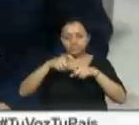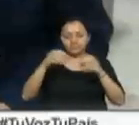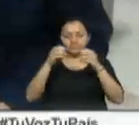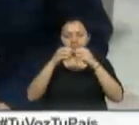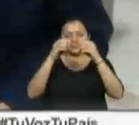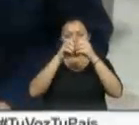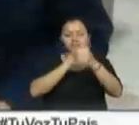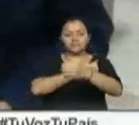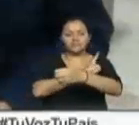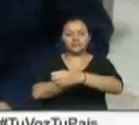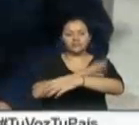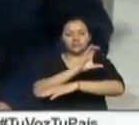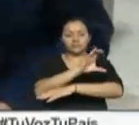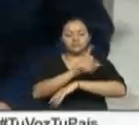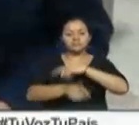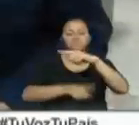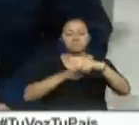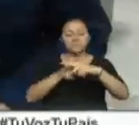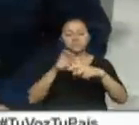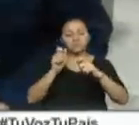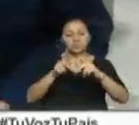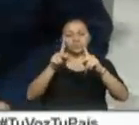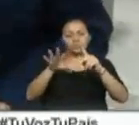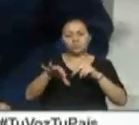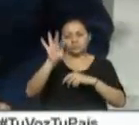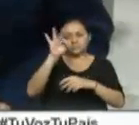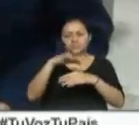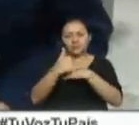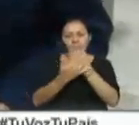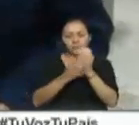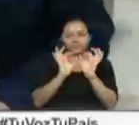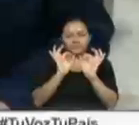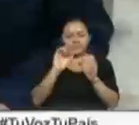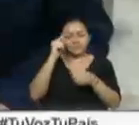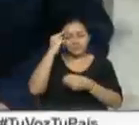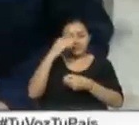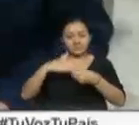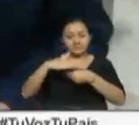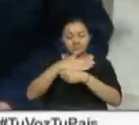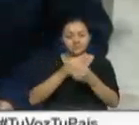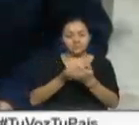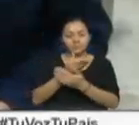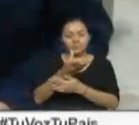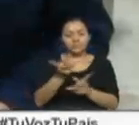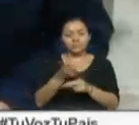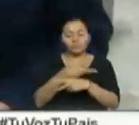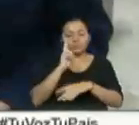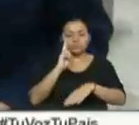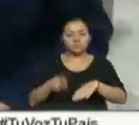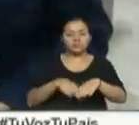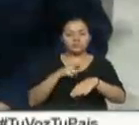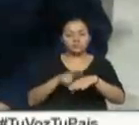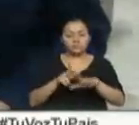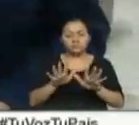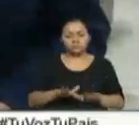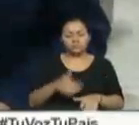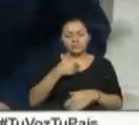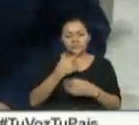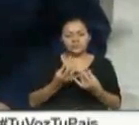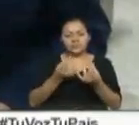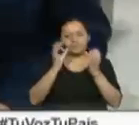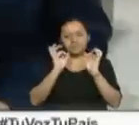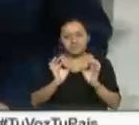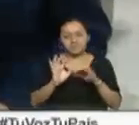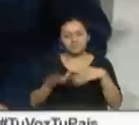permitir fortalecernos. Creo que es una buena oportunidad que el Estado le compre a la producción nacional, porque aquí hay productos con calidad,